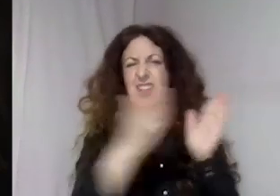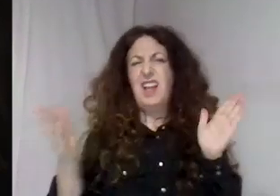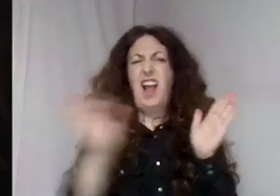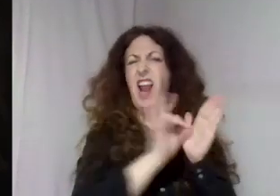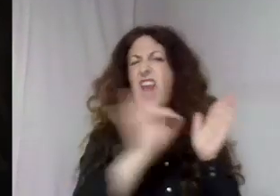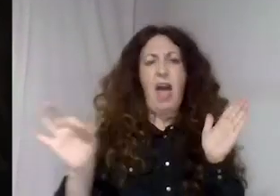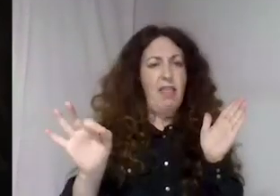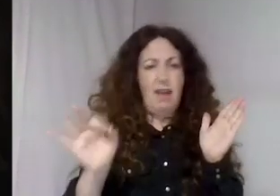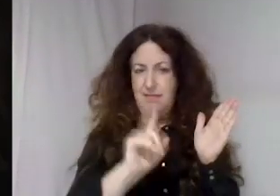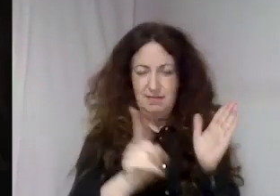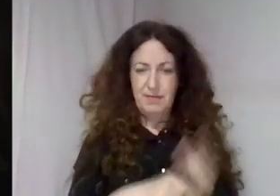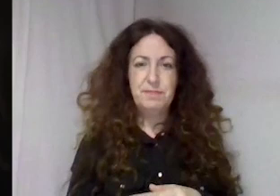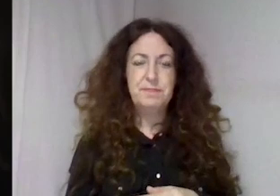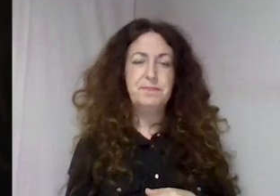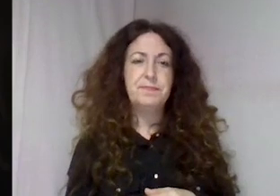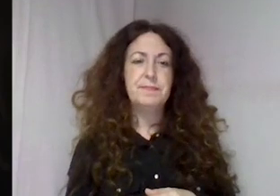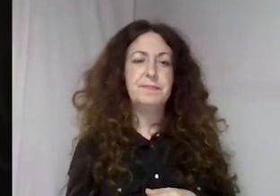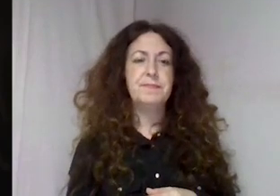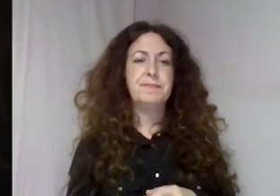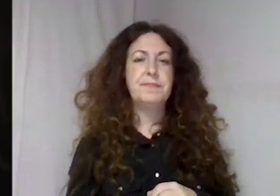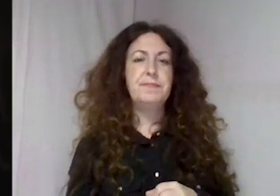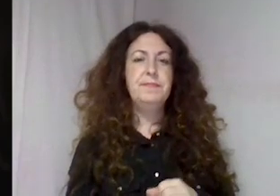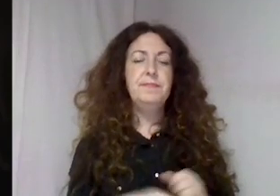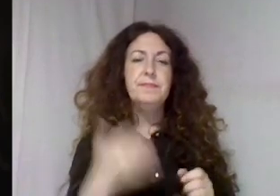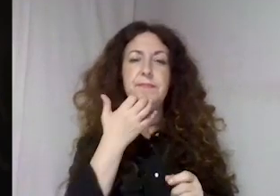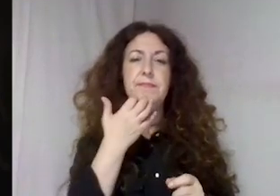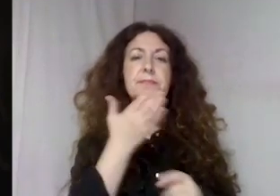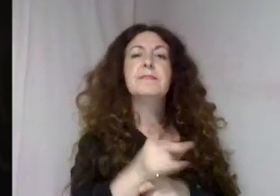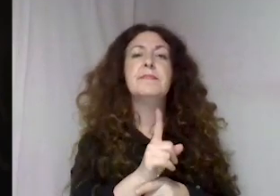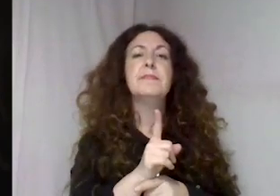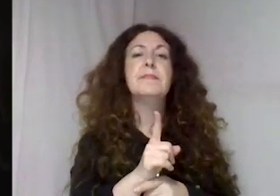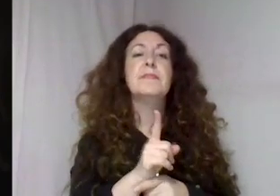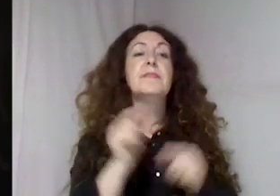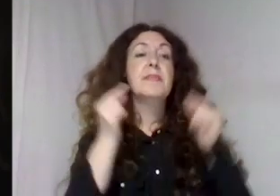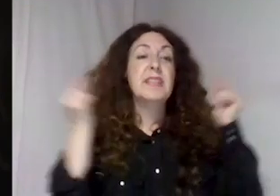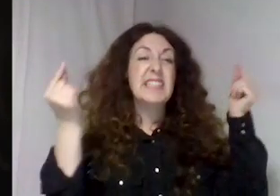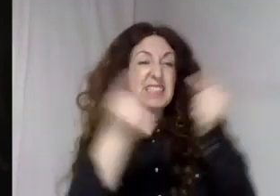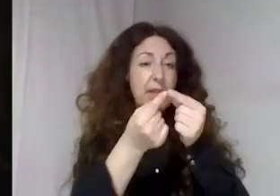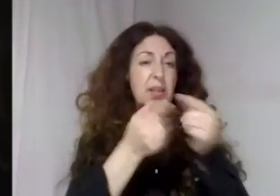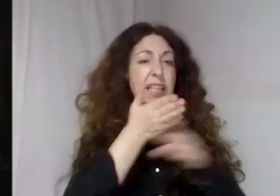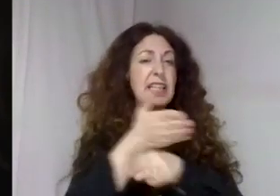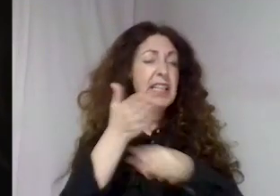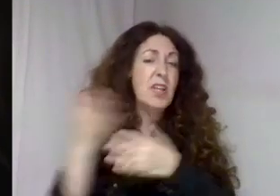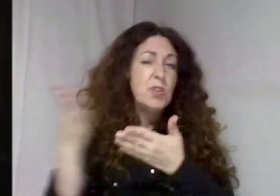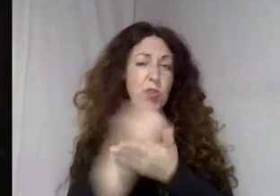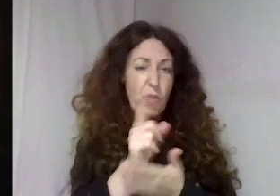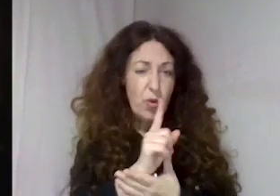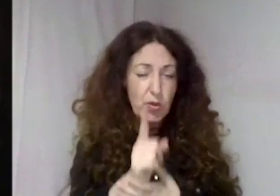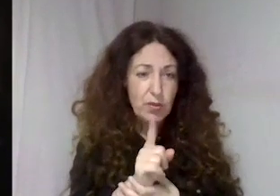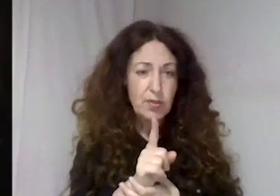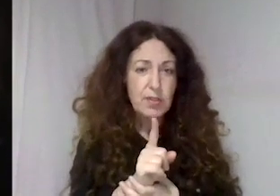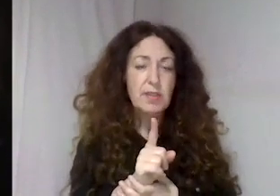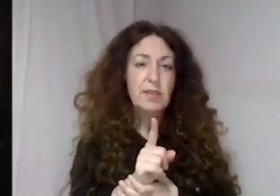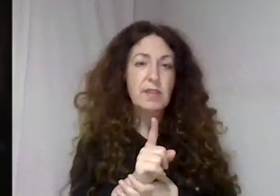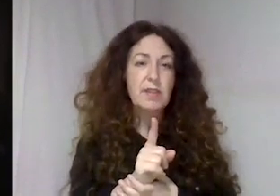en fin, ese tipo de cuestión, que tú lo has enfocado muy bien, y yo no he asistido, desgraciadamente, al seminario. A